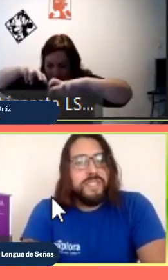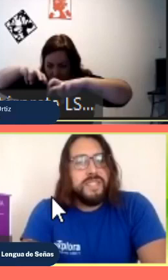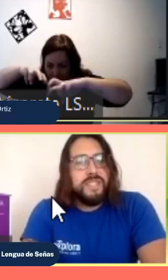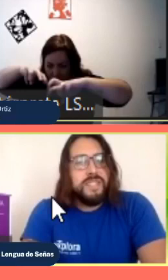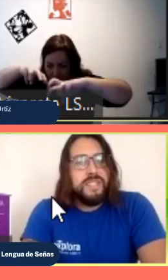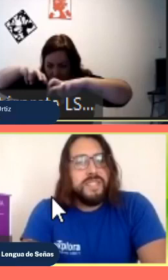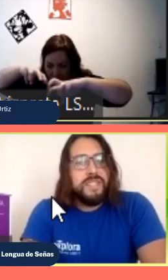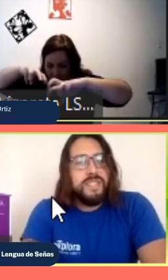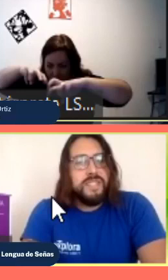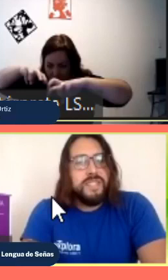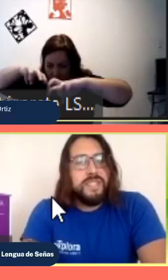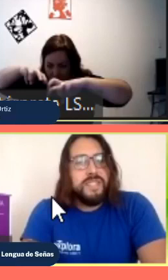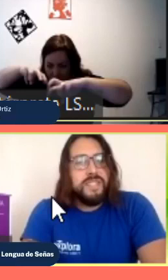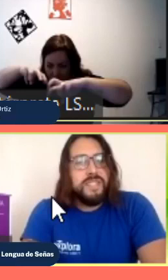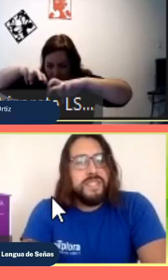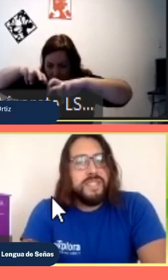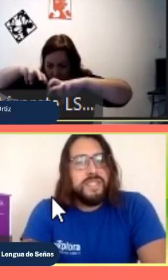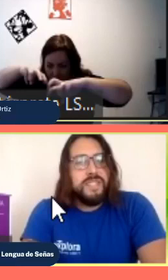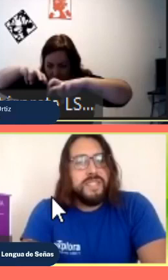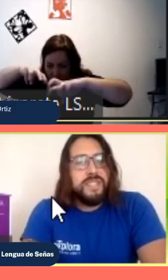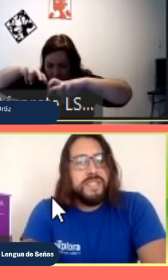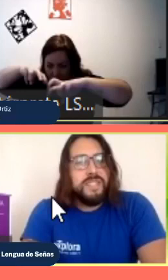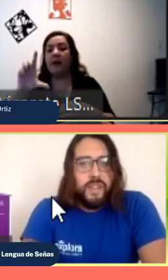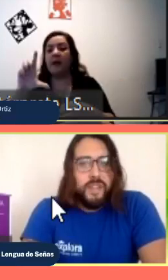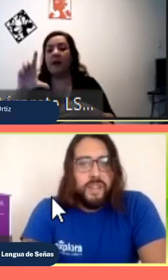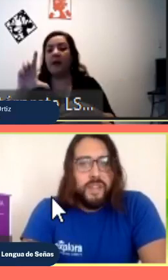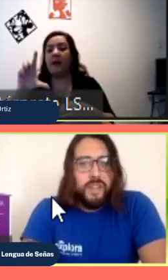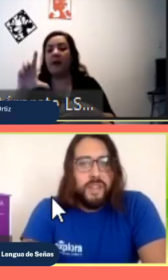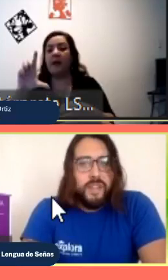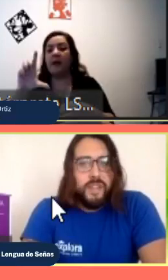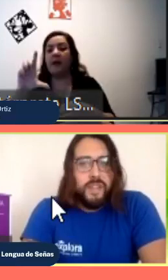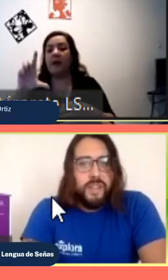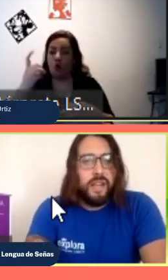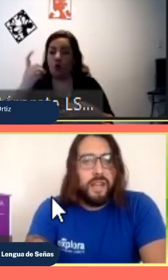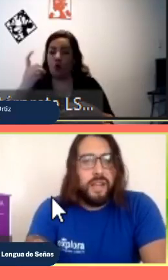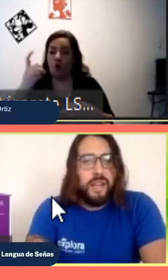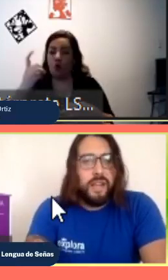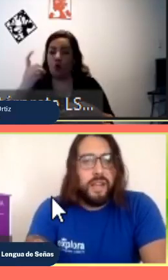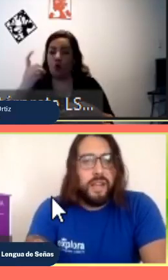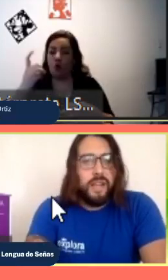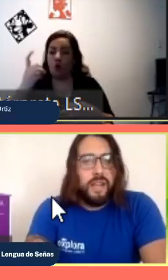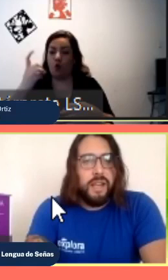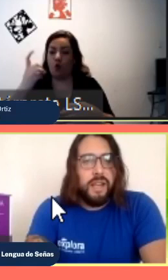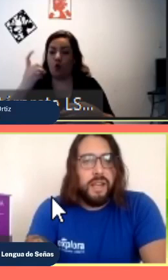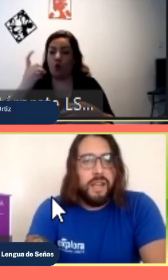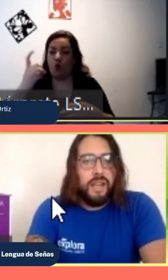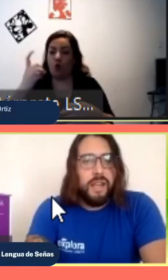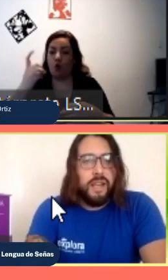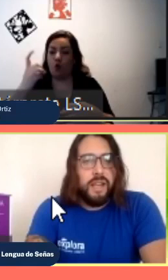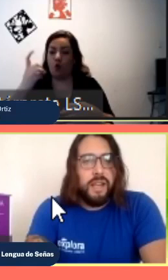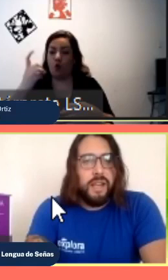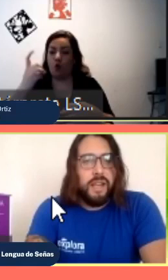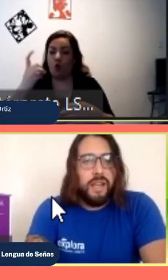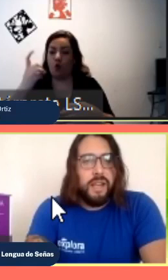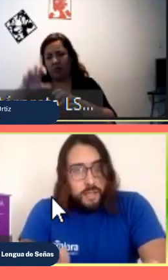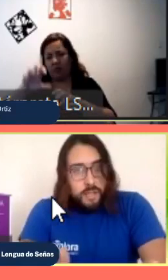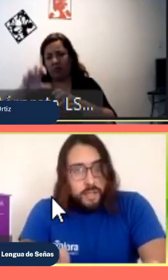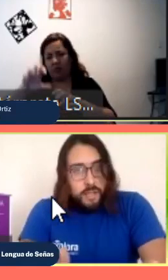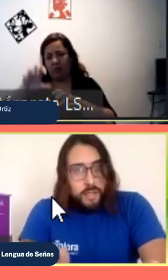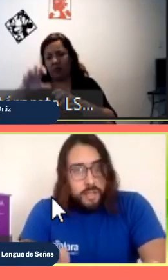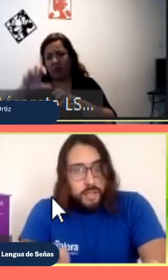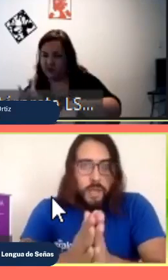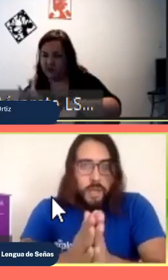en paleontología y también cuenta con distintos cursos certificados sobre dinosaurios en la Patagonia. Antes de